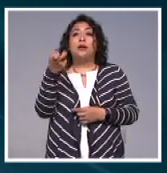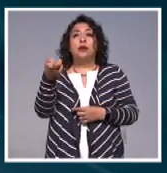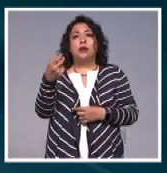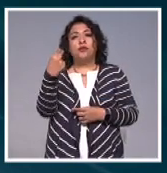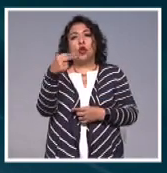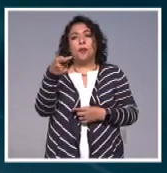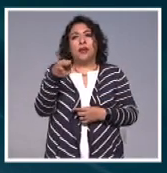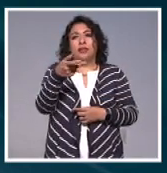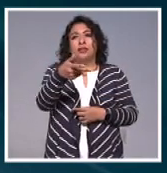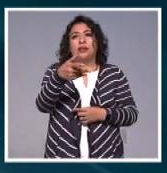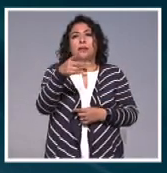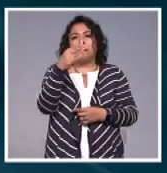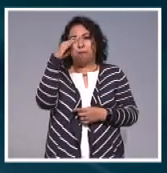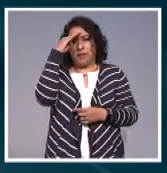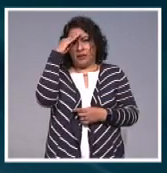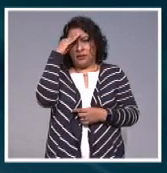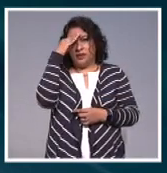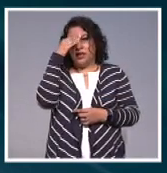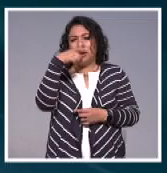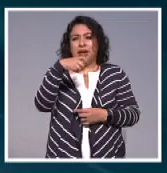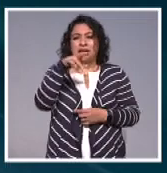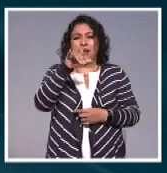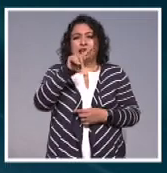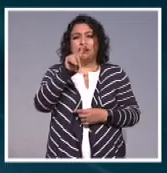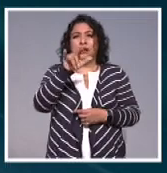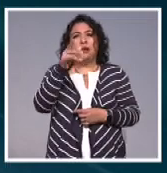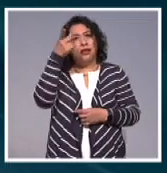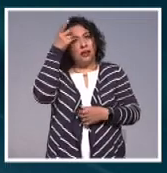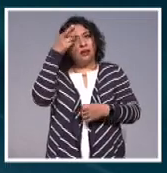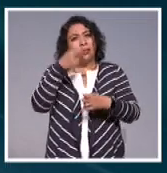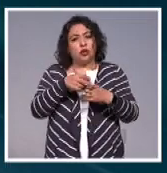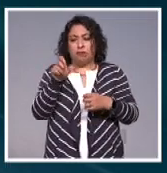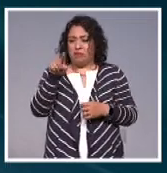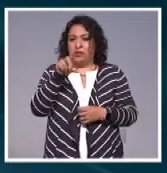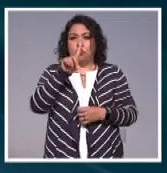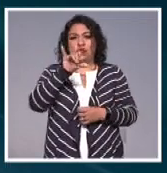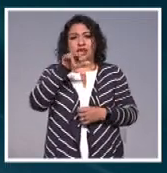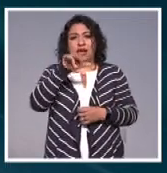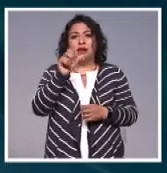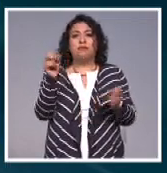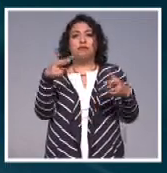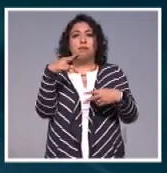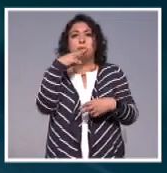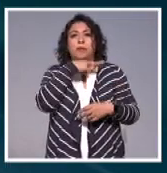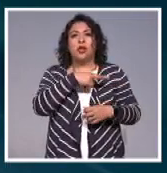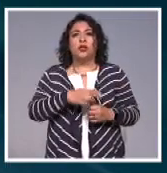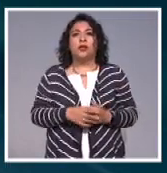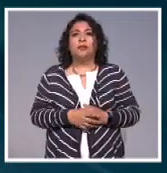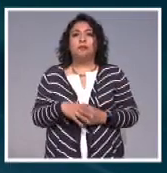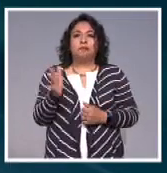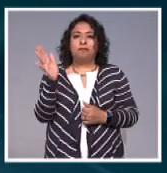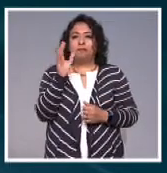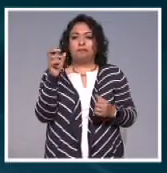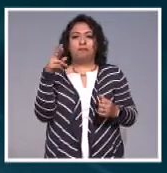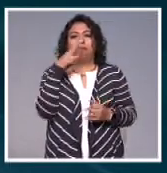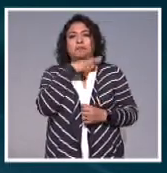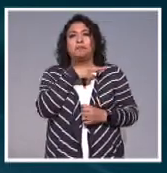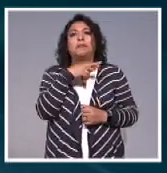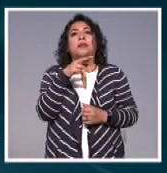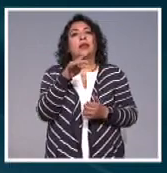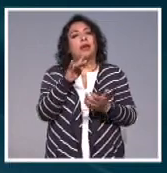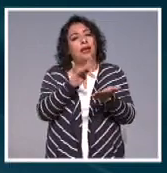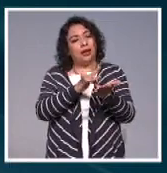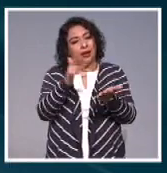suya lleva por título Pensar en Quetzales, dirigida por Diana Circe. Hasta pronto. Pronto, mi querido Juan